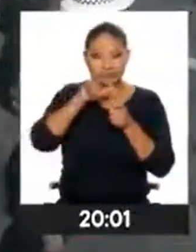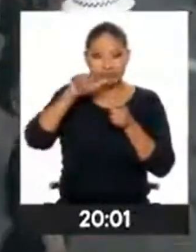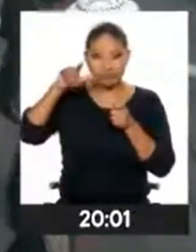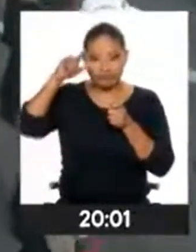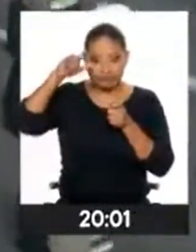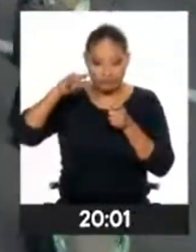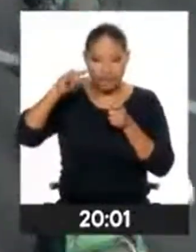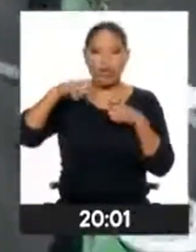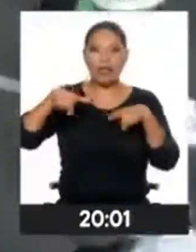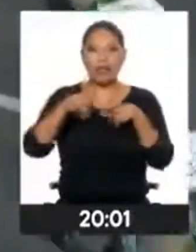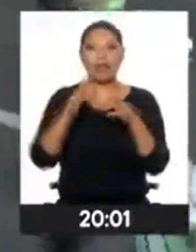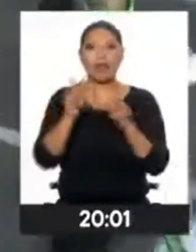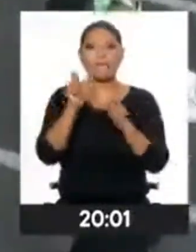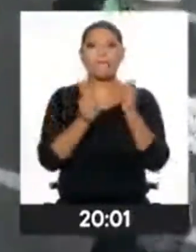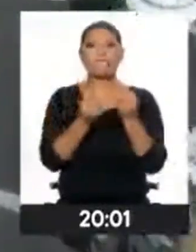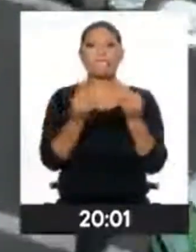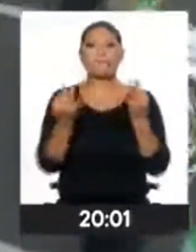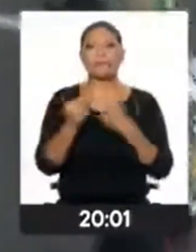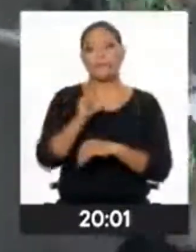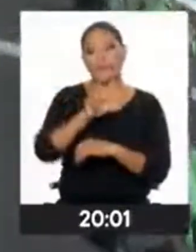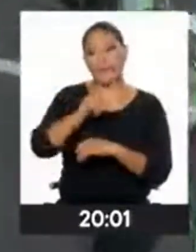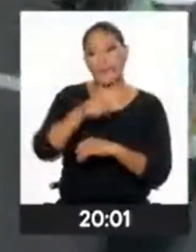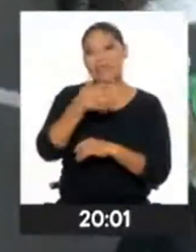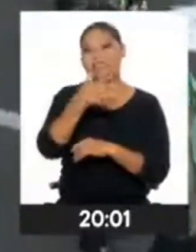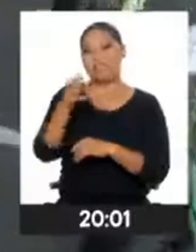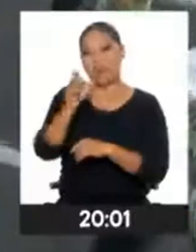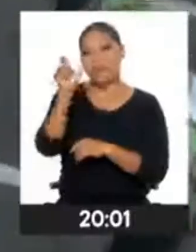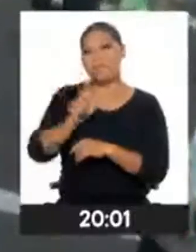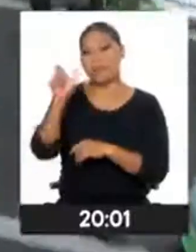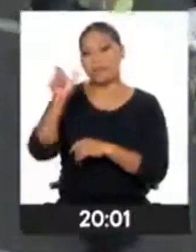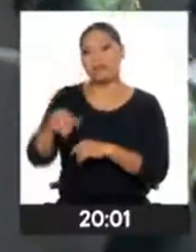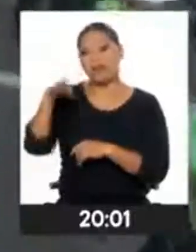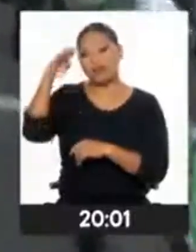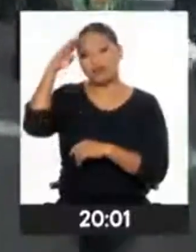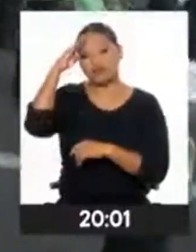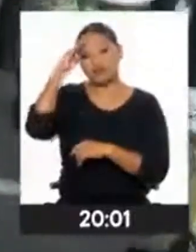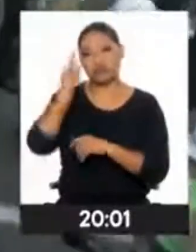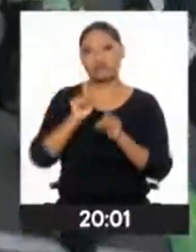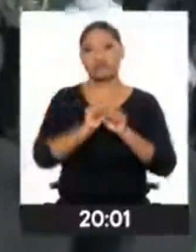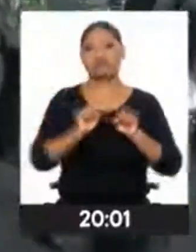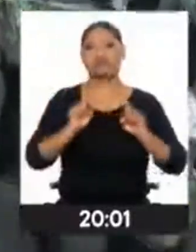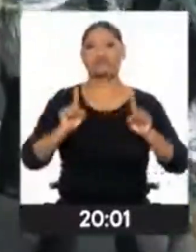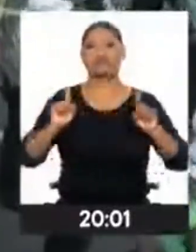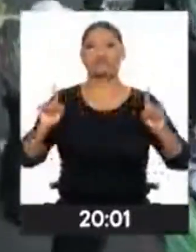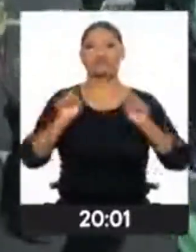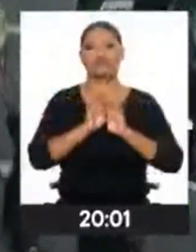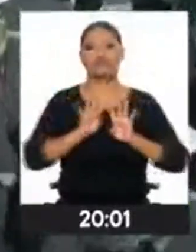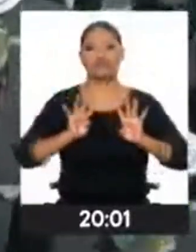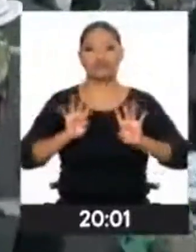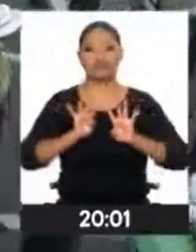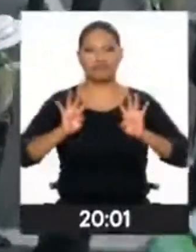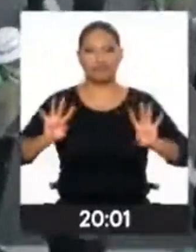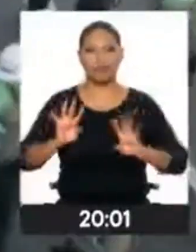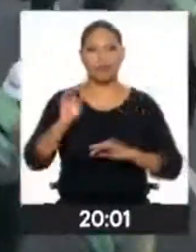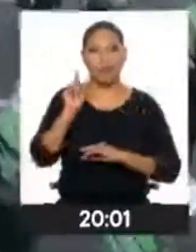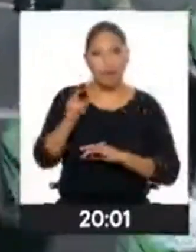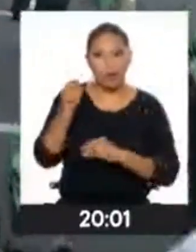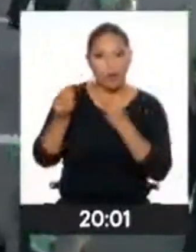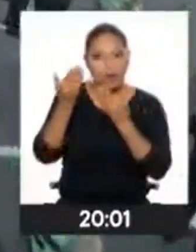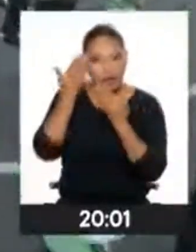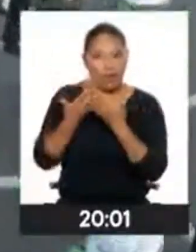3.500 agentes. La presidenta Dina Boluarte anunció esta medida como parte de un paquete